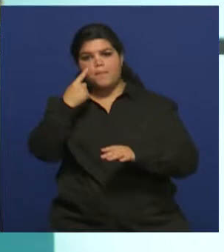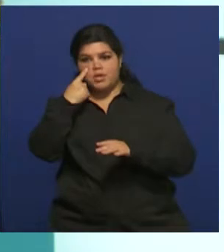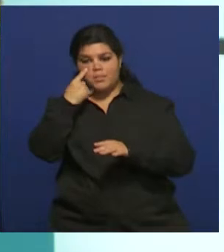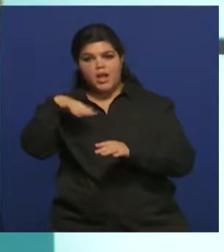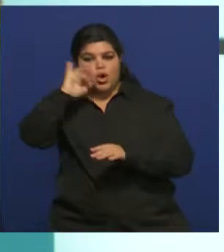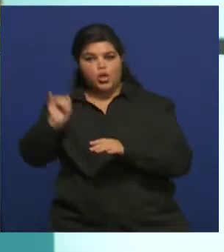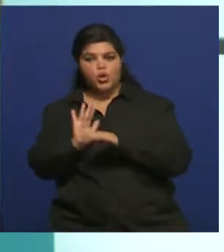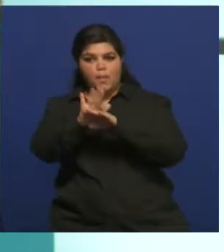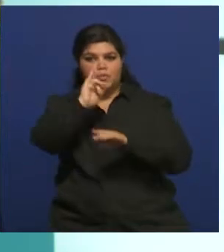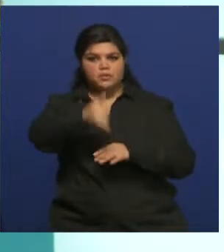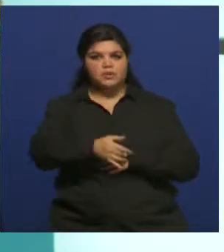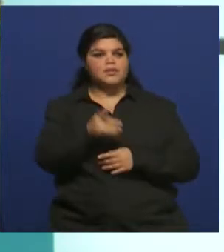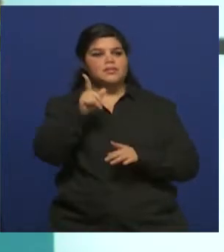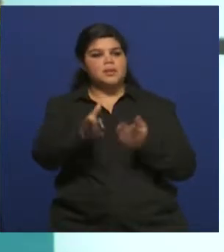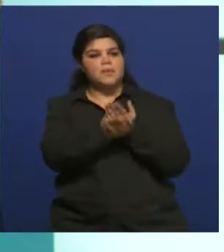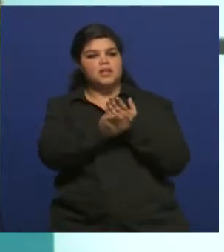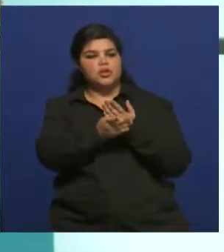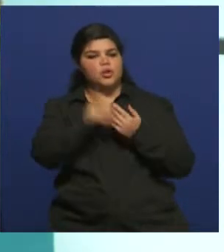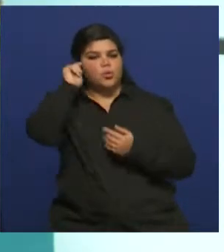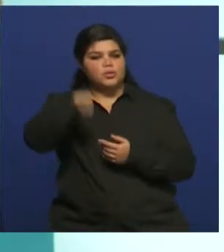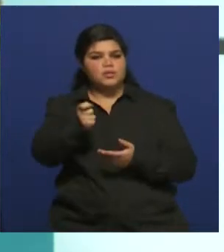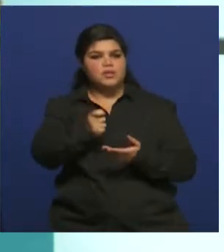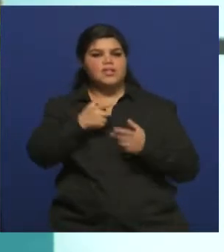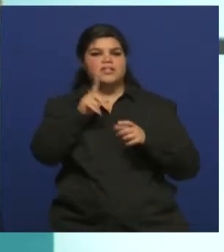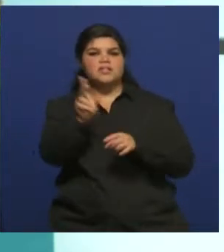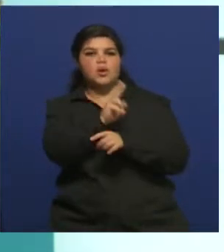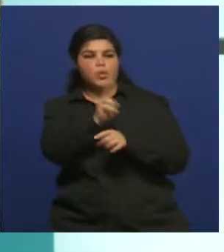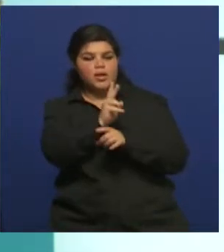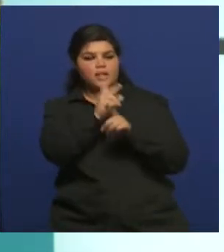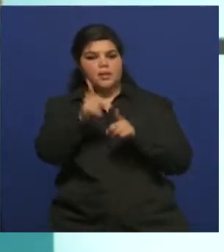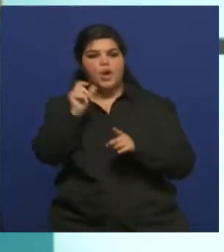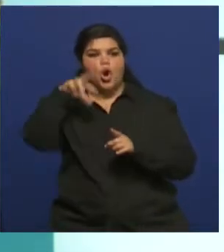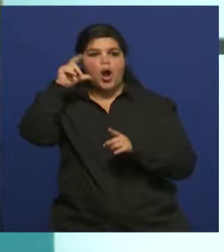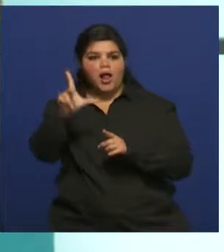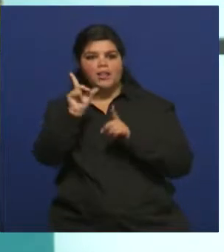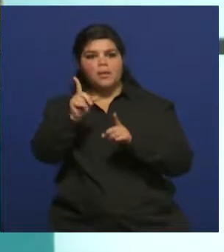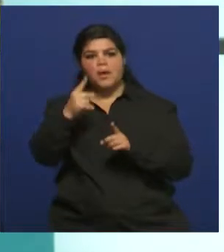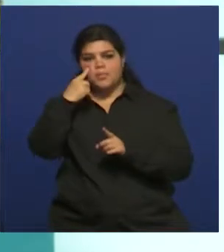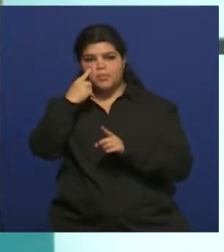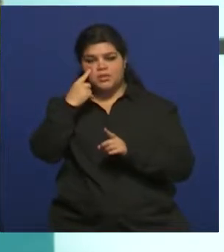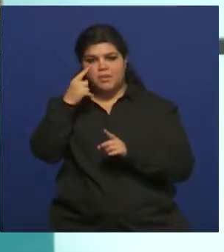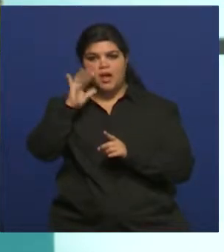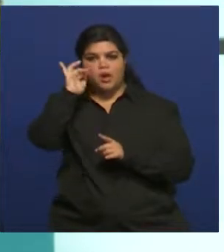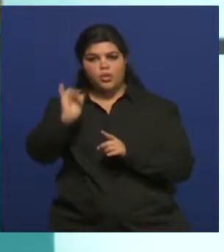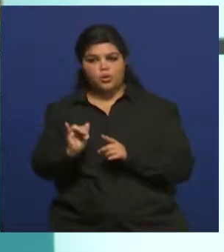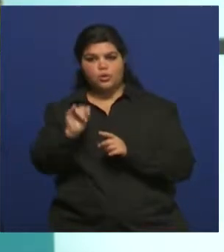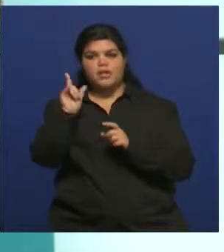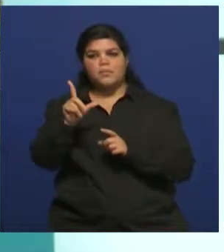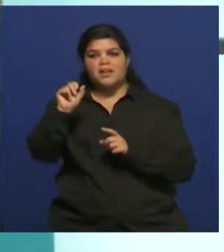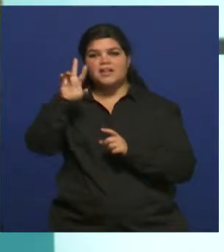del Ministerio de Justicia y Seguridad, cuenta con apoyo de la OAL, con el municipio de Godoy Cruz, y también nos comentaba